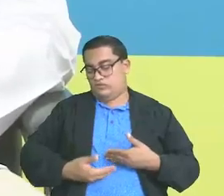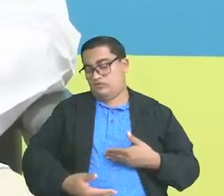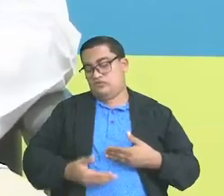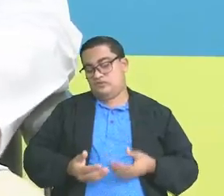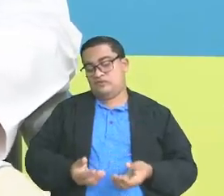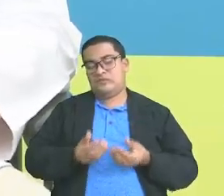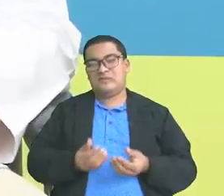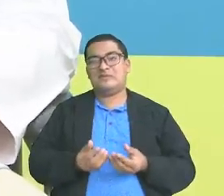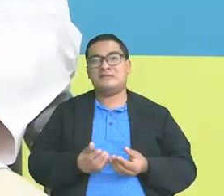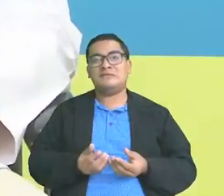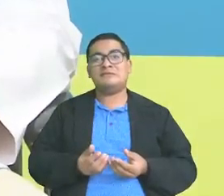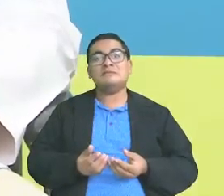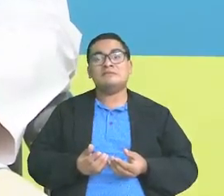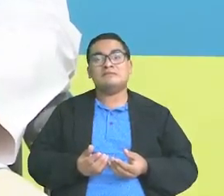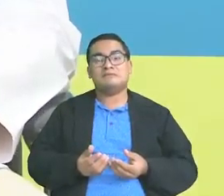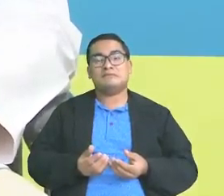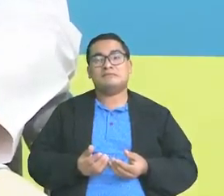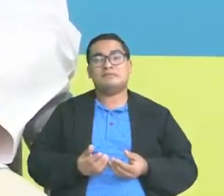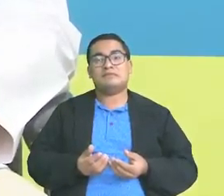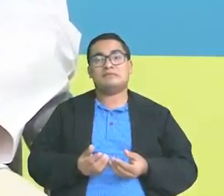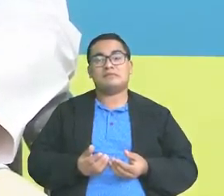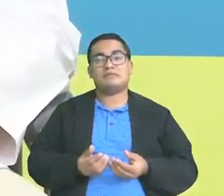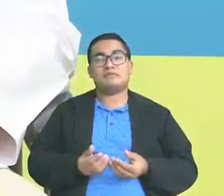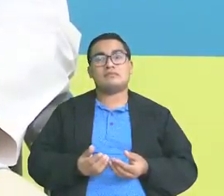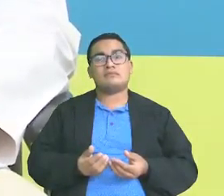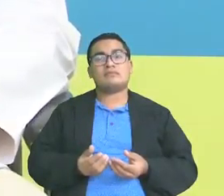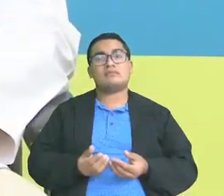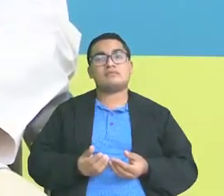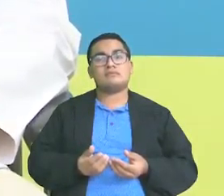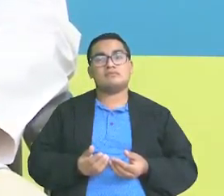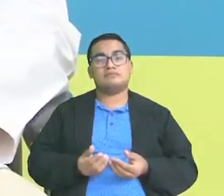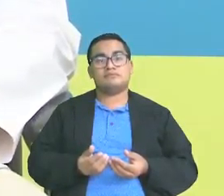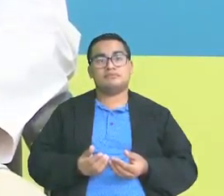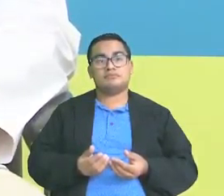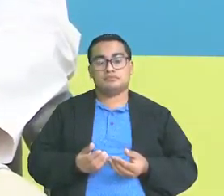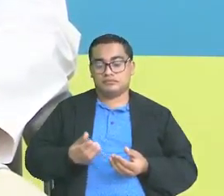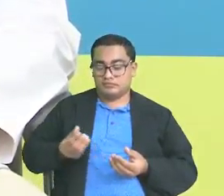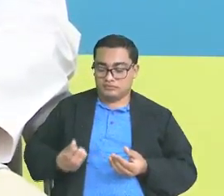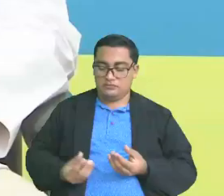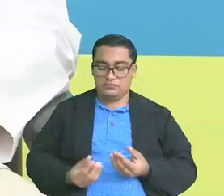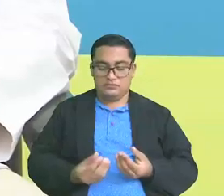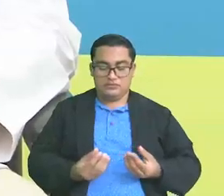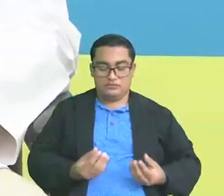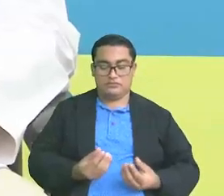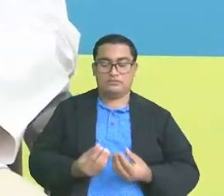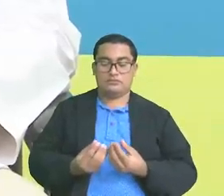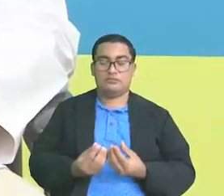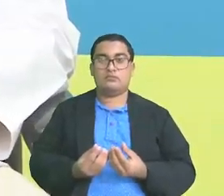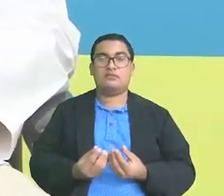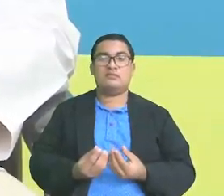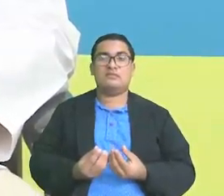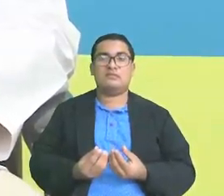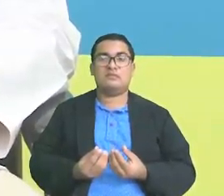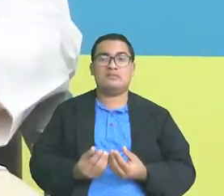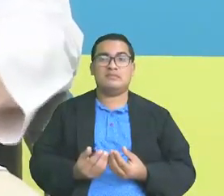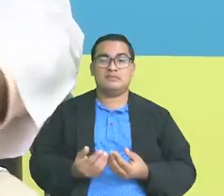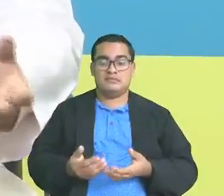genital, los testículos. Ese canal se abre para que pase el testículo y después se tiene que